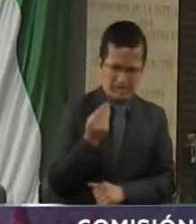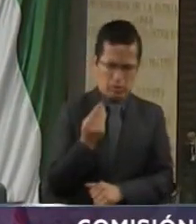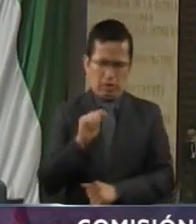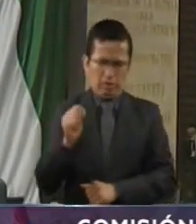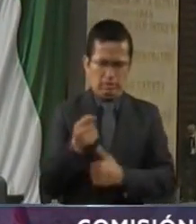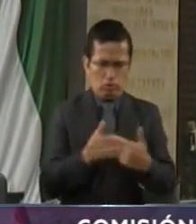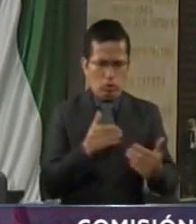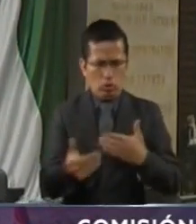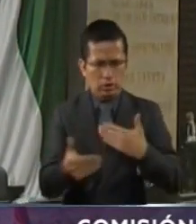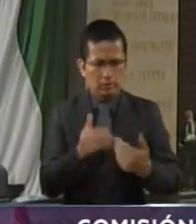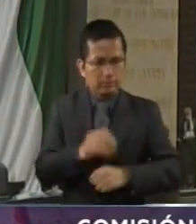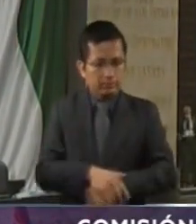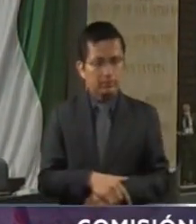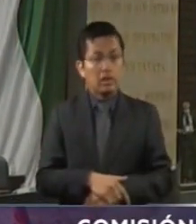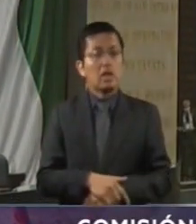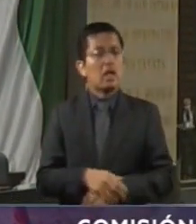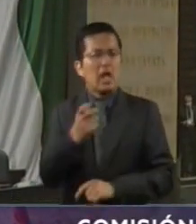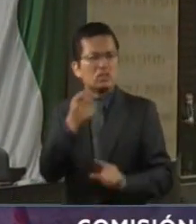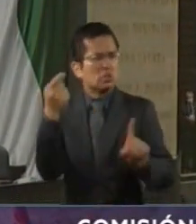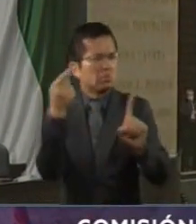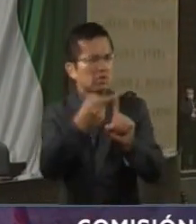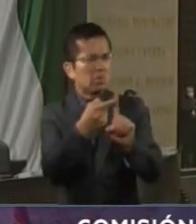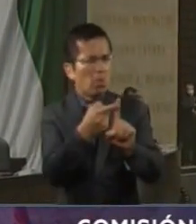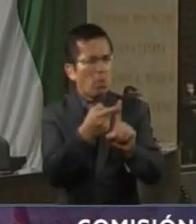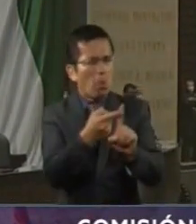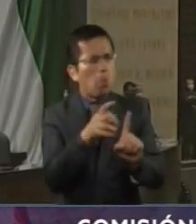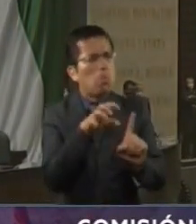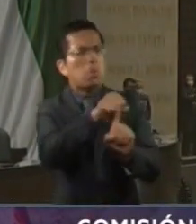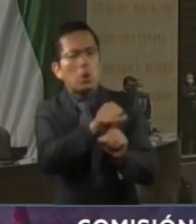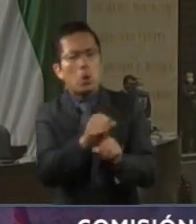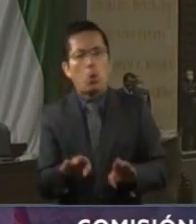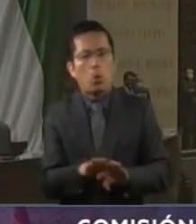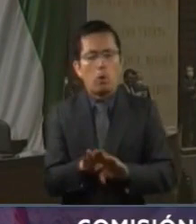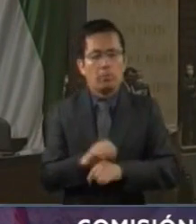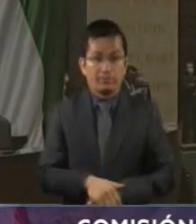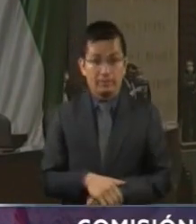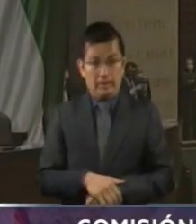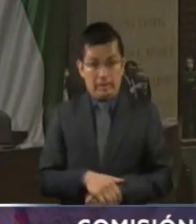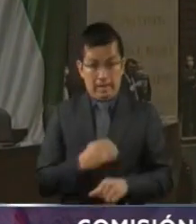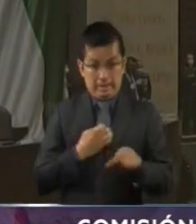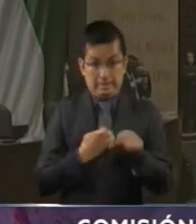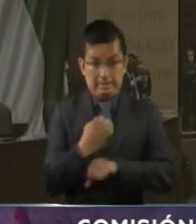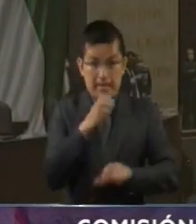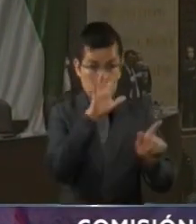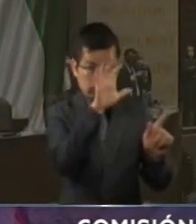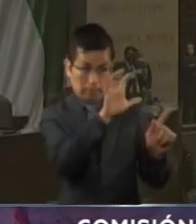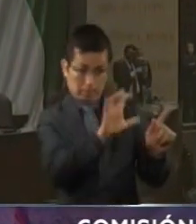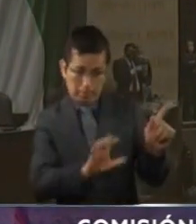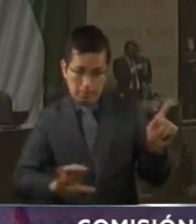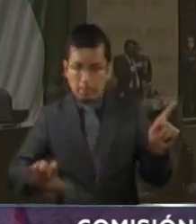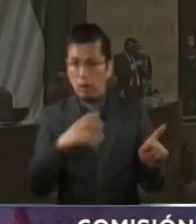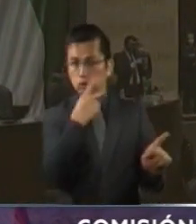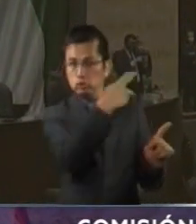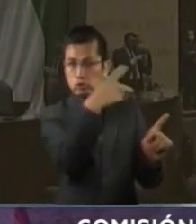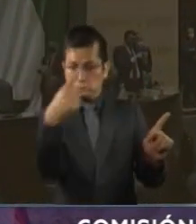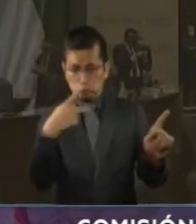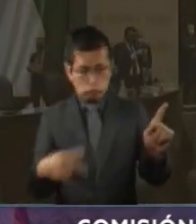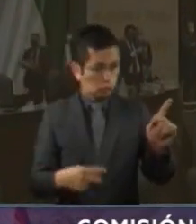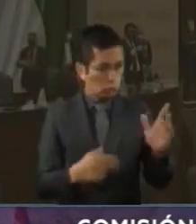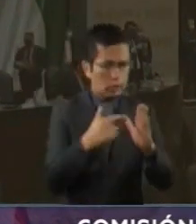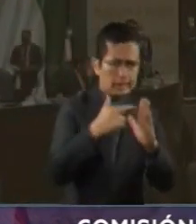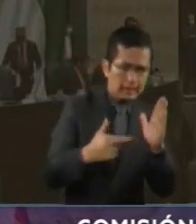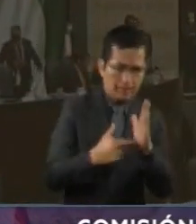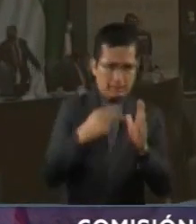estos objetivos? Homologando los marcos normativos de las diversas entidades federativas relativas